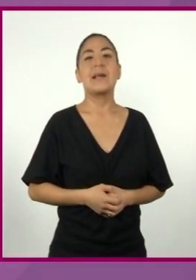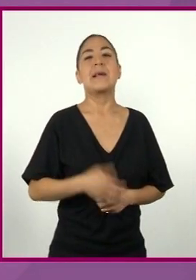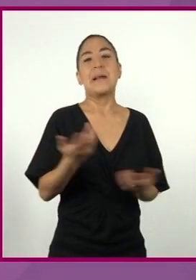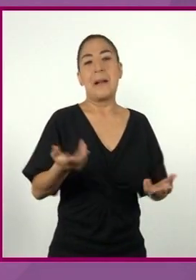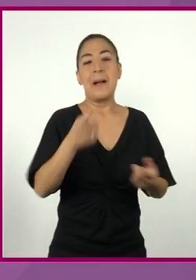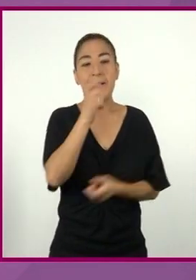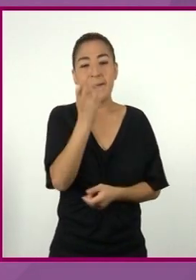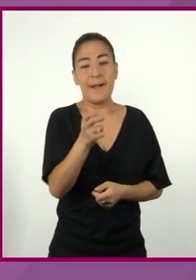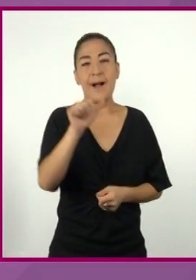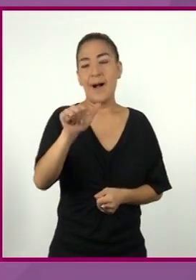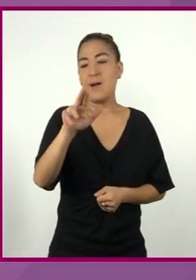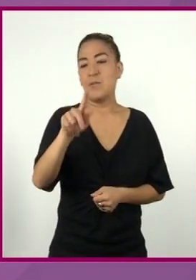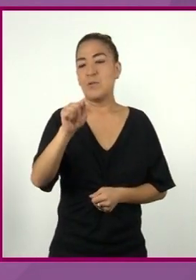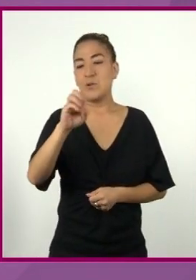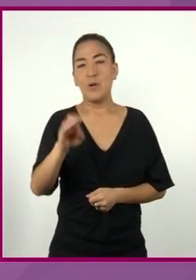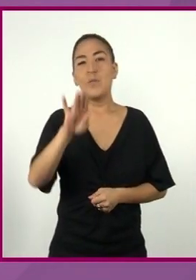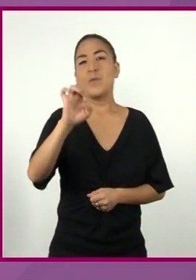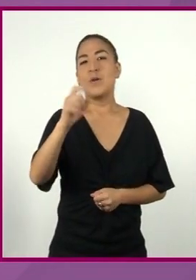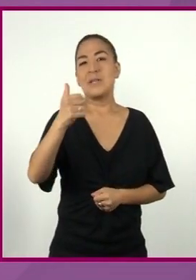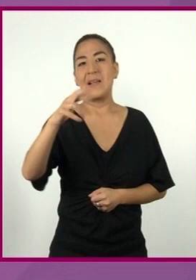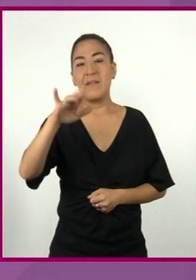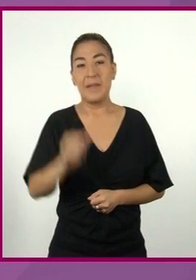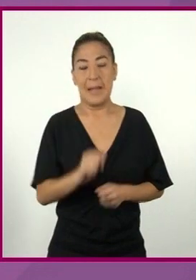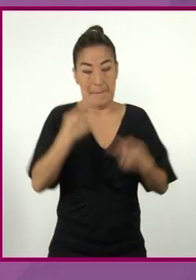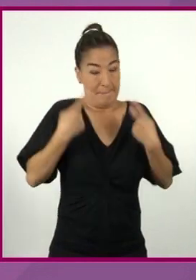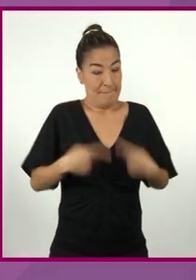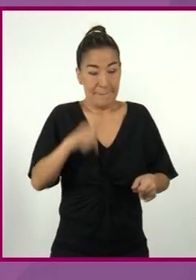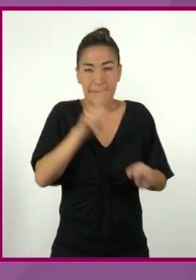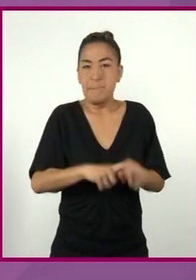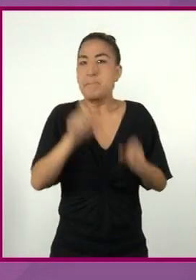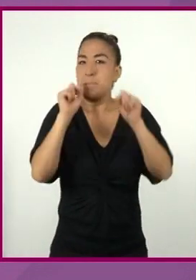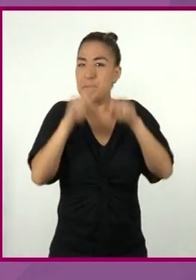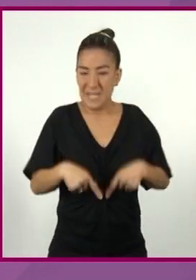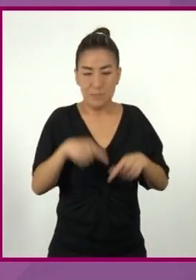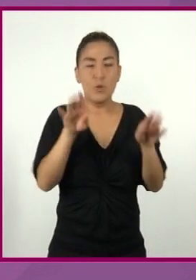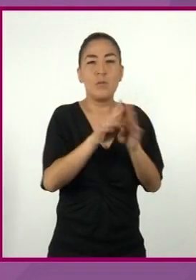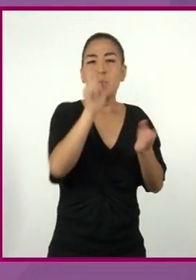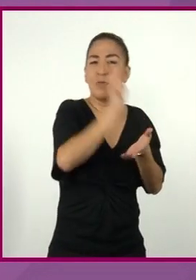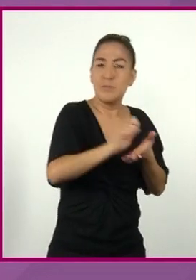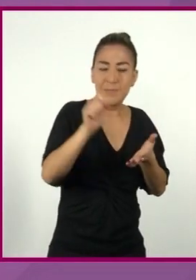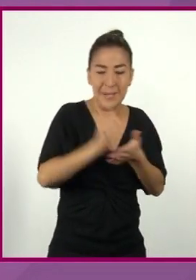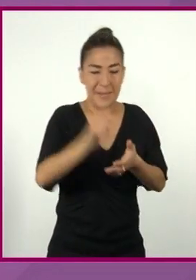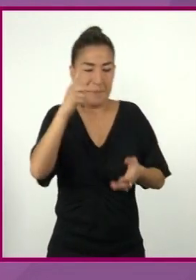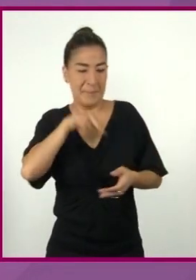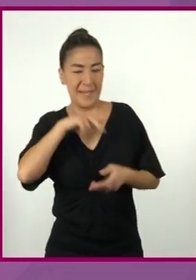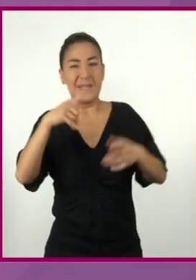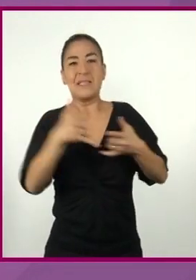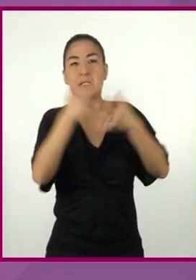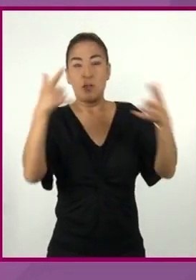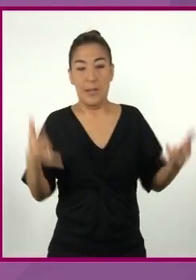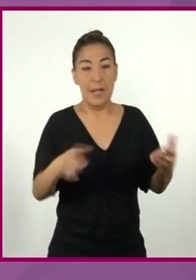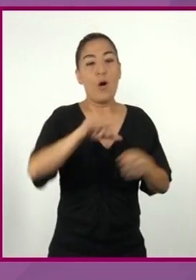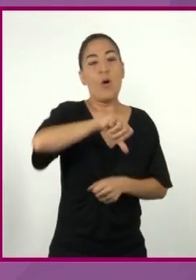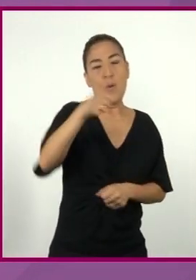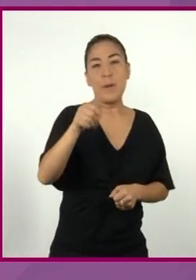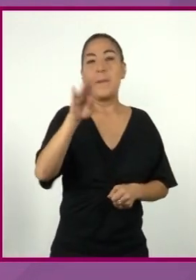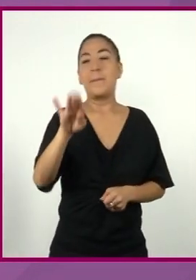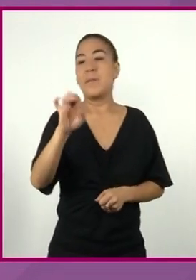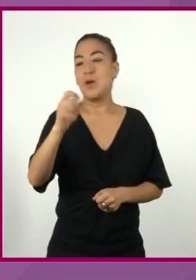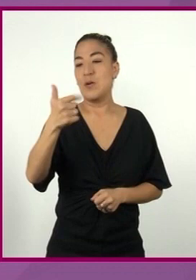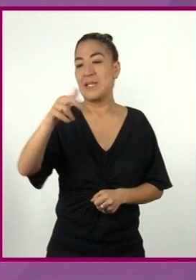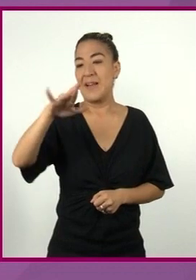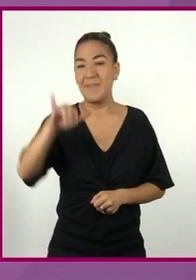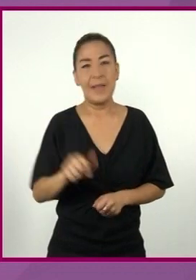las autobiografías, es el propio personaje quien escribe y narra su vida, a diferencia de la biografía, cuyo autor es ajeno